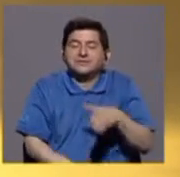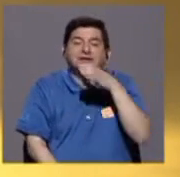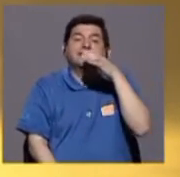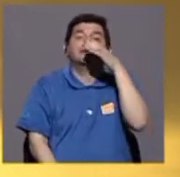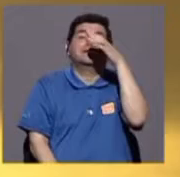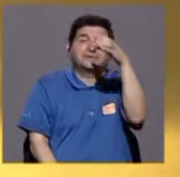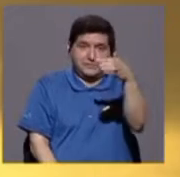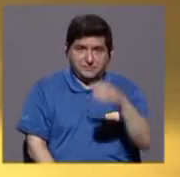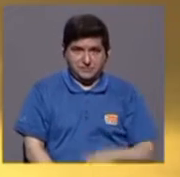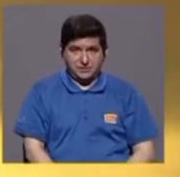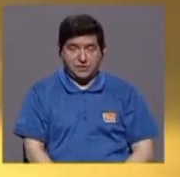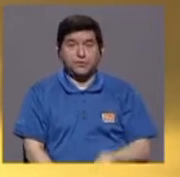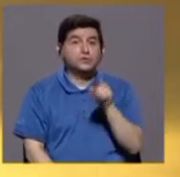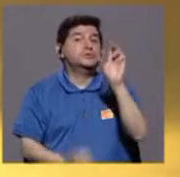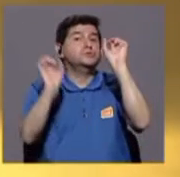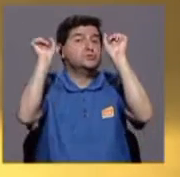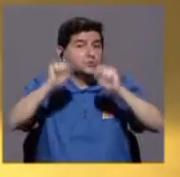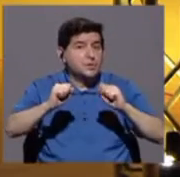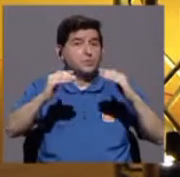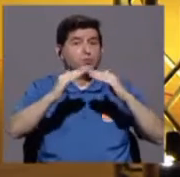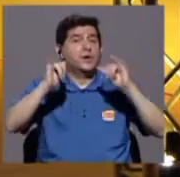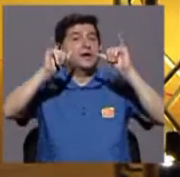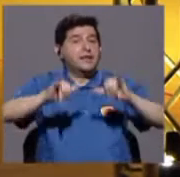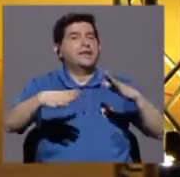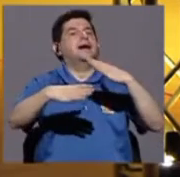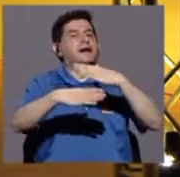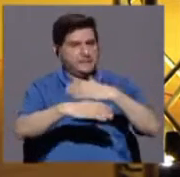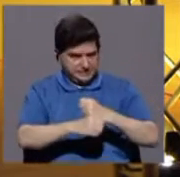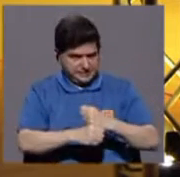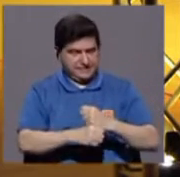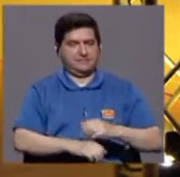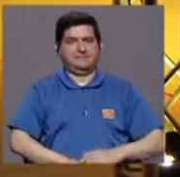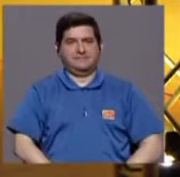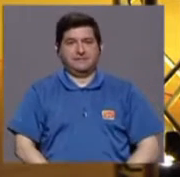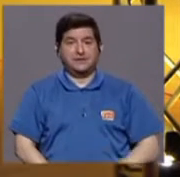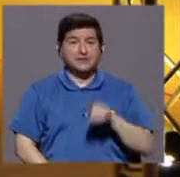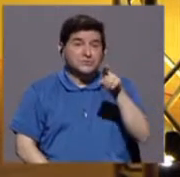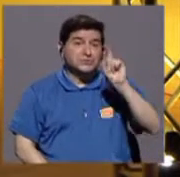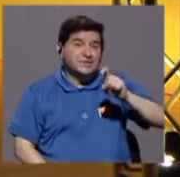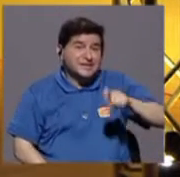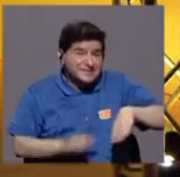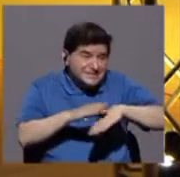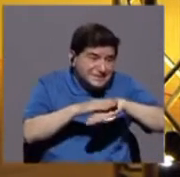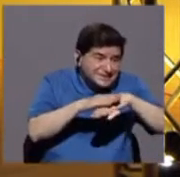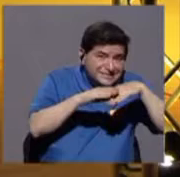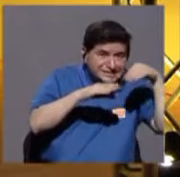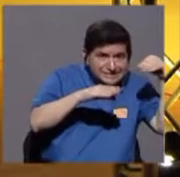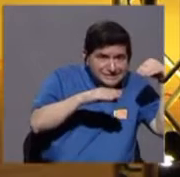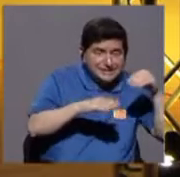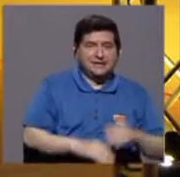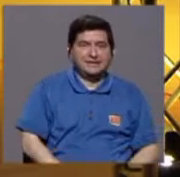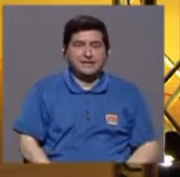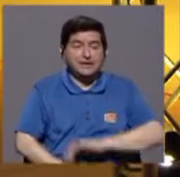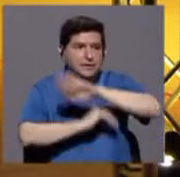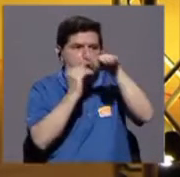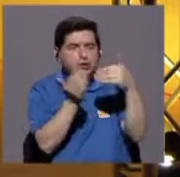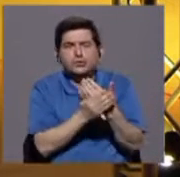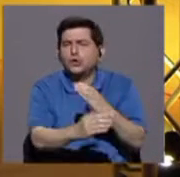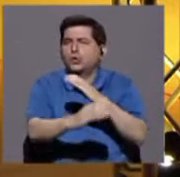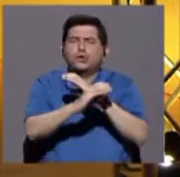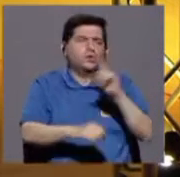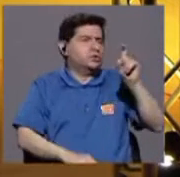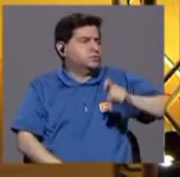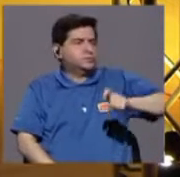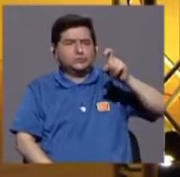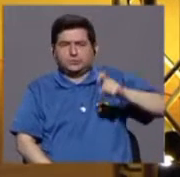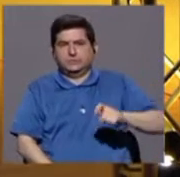que si pueden quedarse en la casa, háganlo. Si tienen que salir, todas las medidas